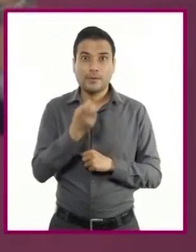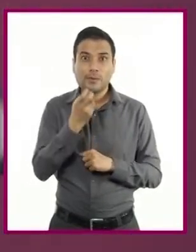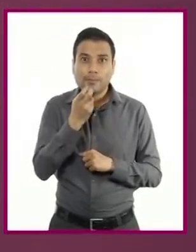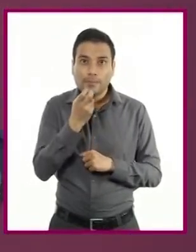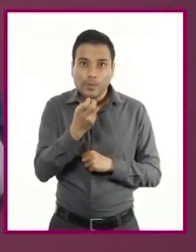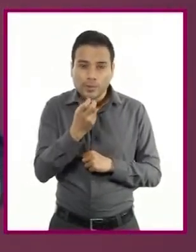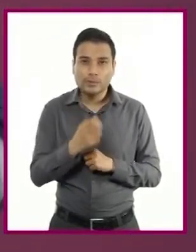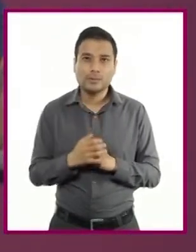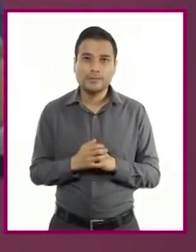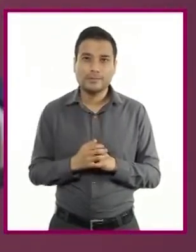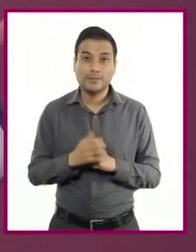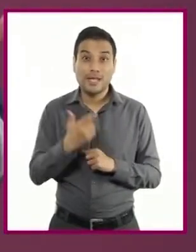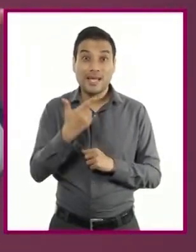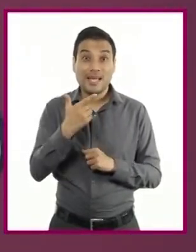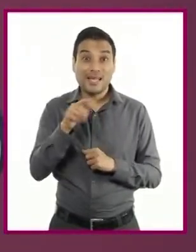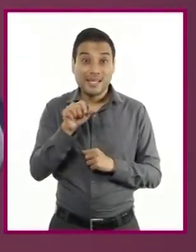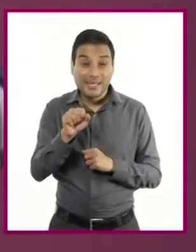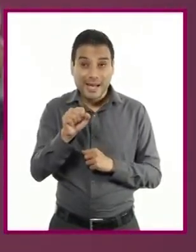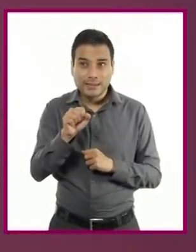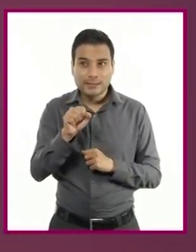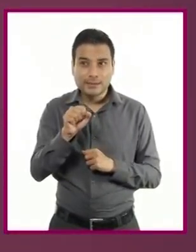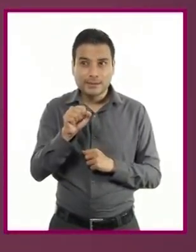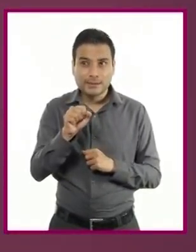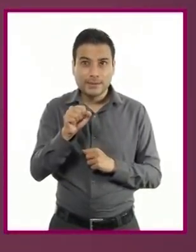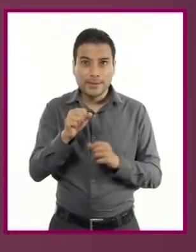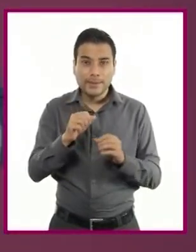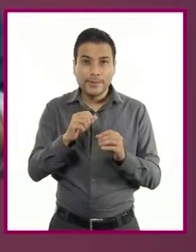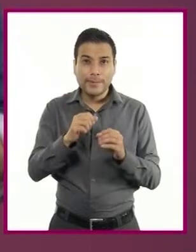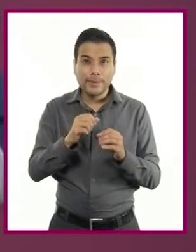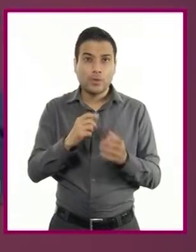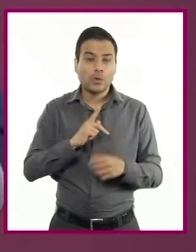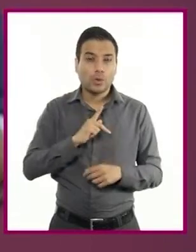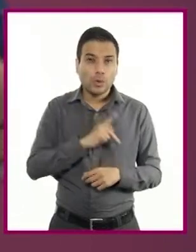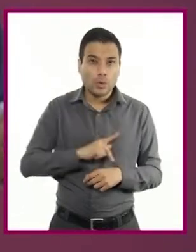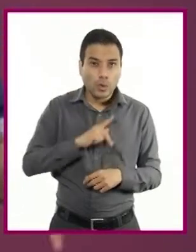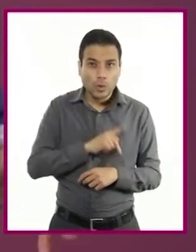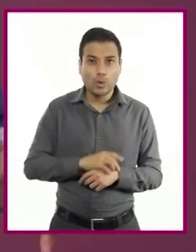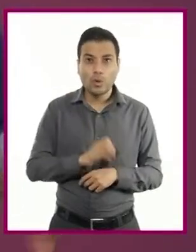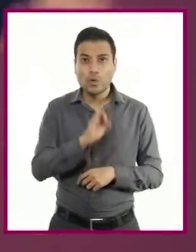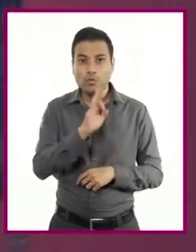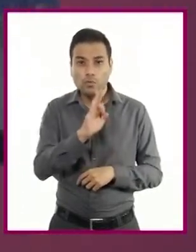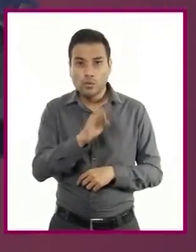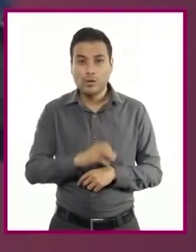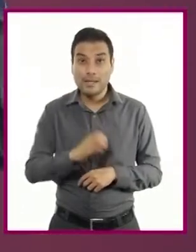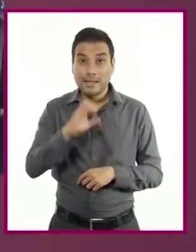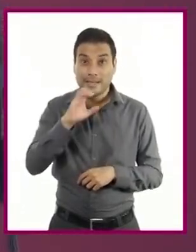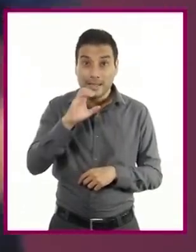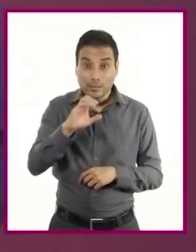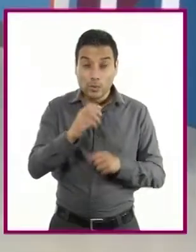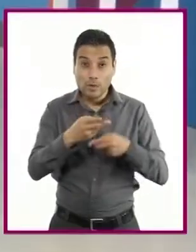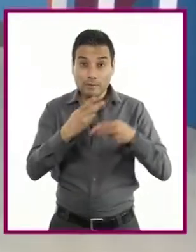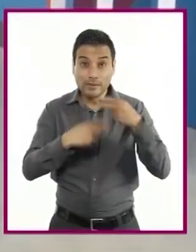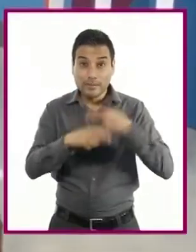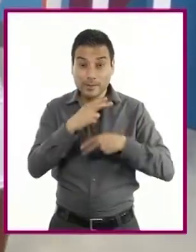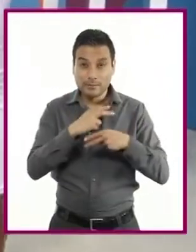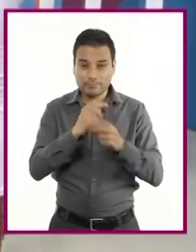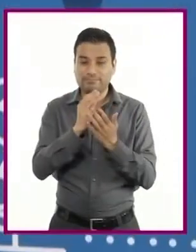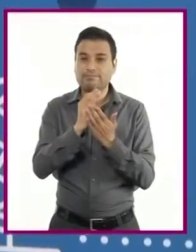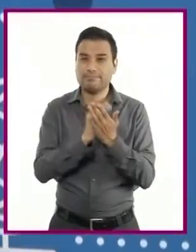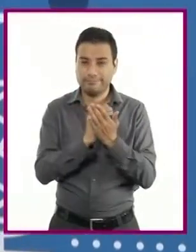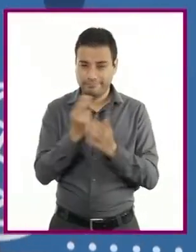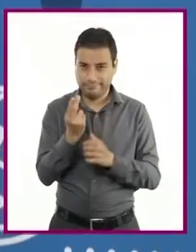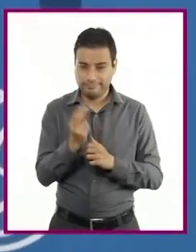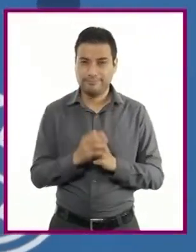emitir gases de efecto invernadero y cloro, flúor o carbono a la atmósfera.